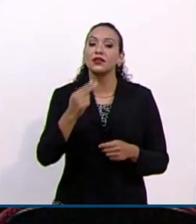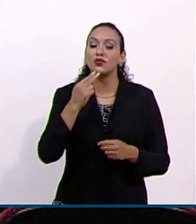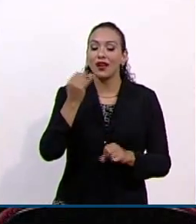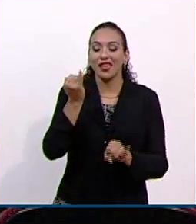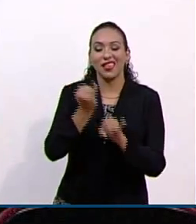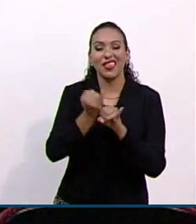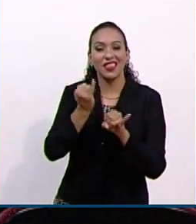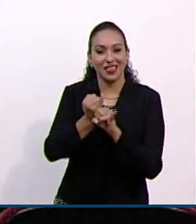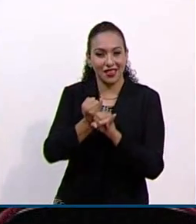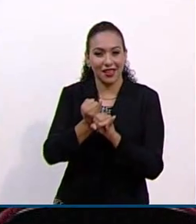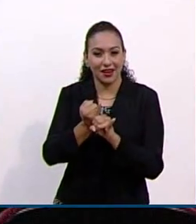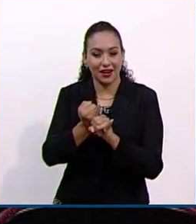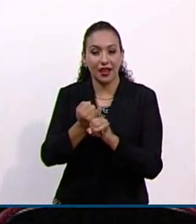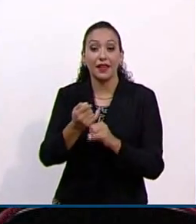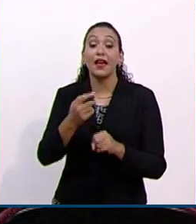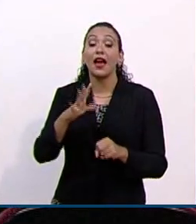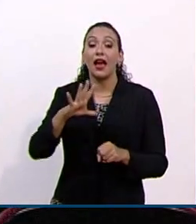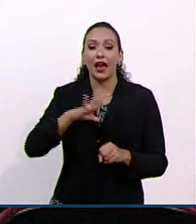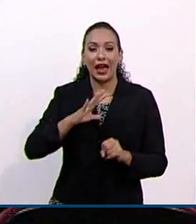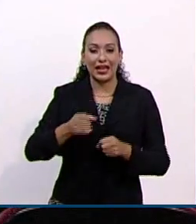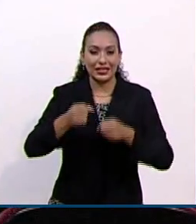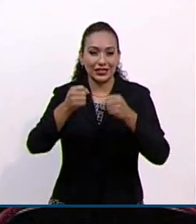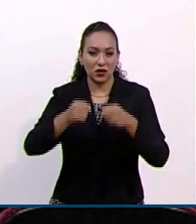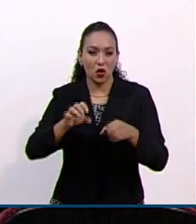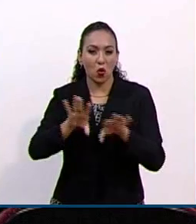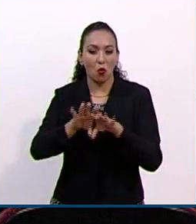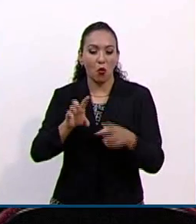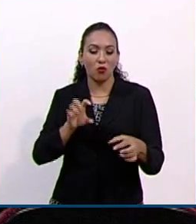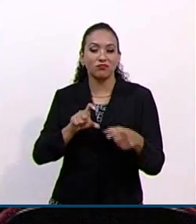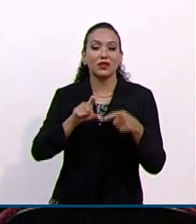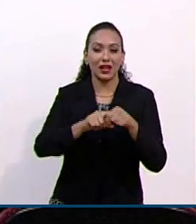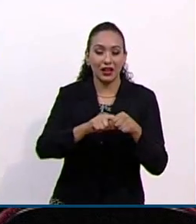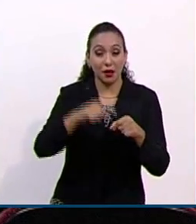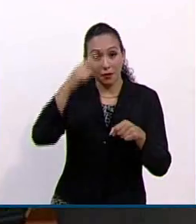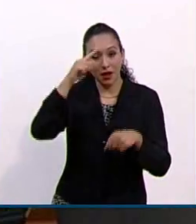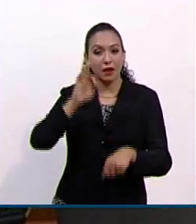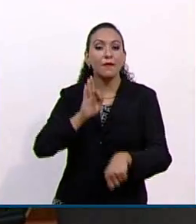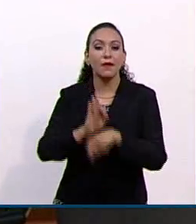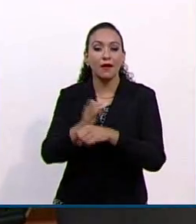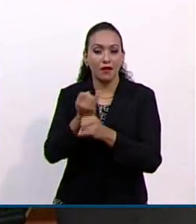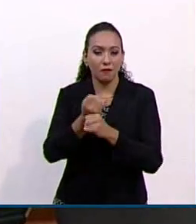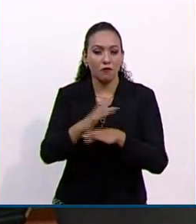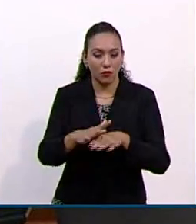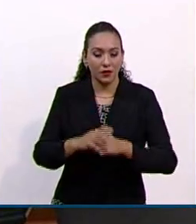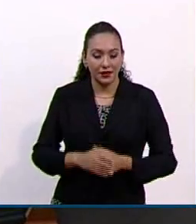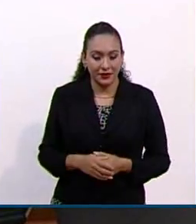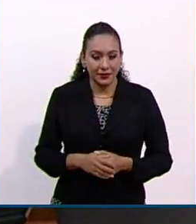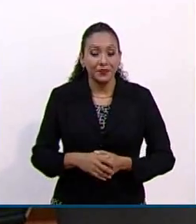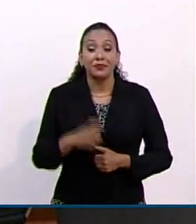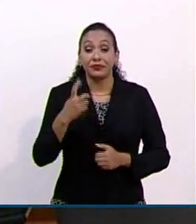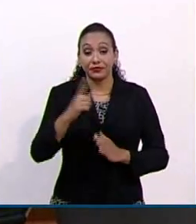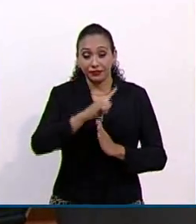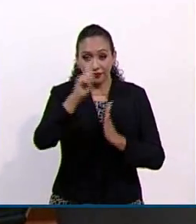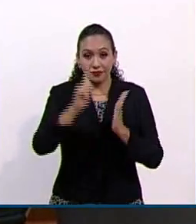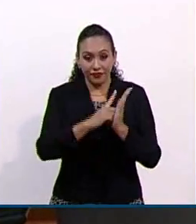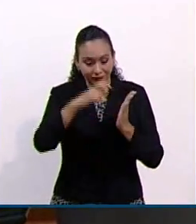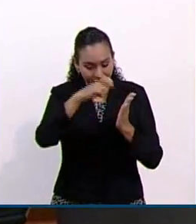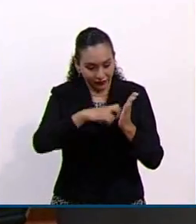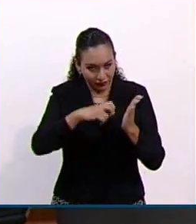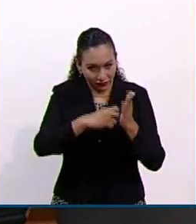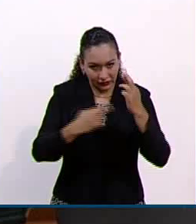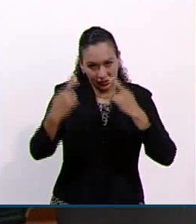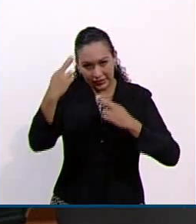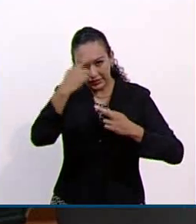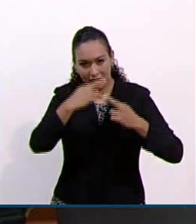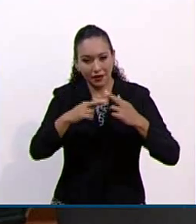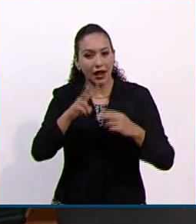digitales. El Pleno en esta sesión avanzó en la declaración de validez de los artículos de esa ley que regulan las